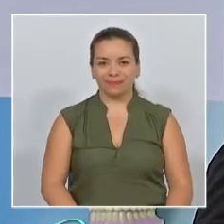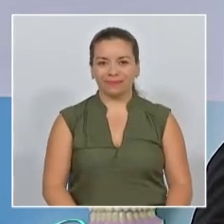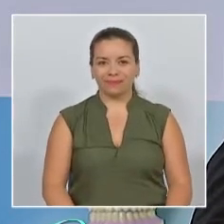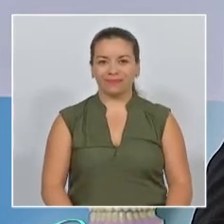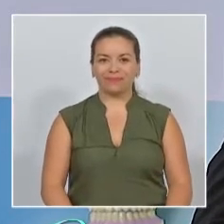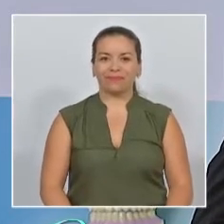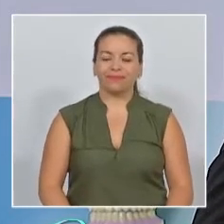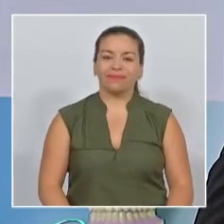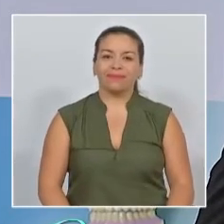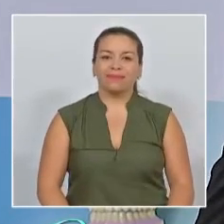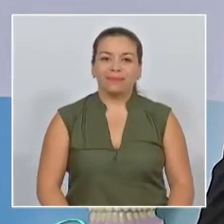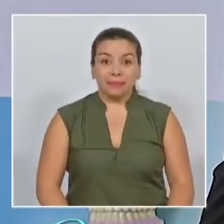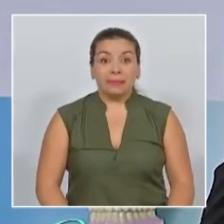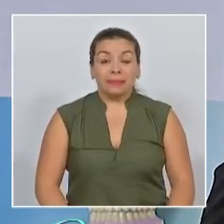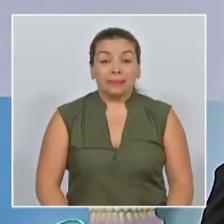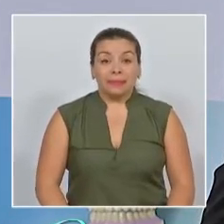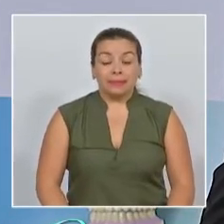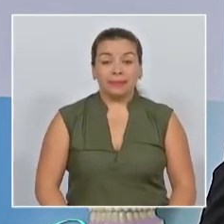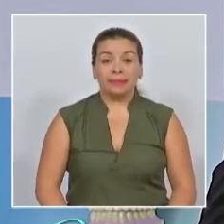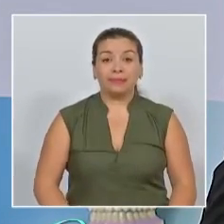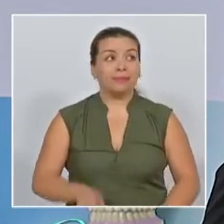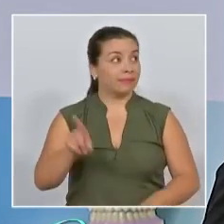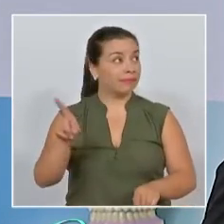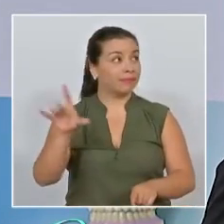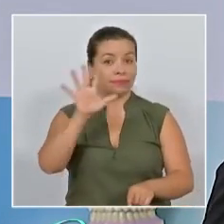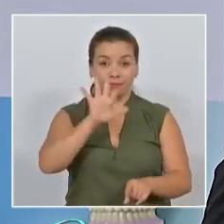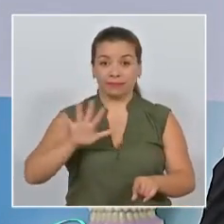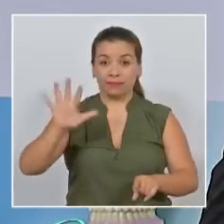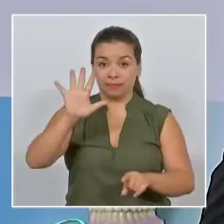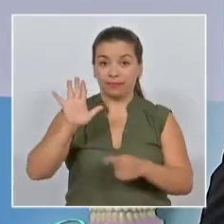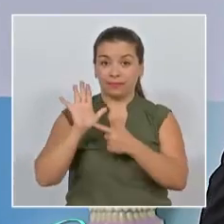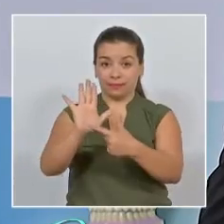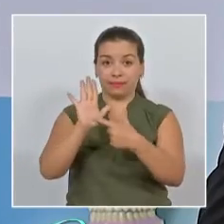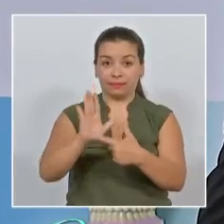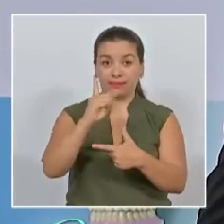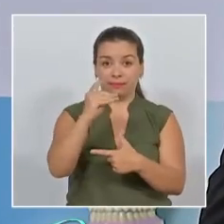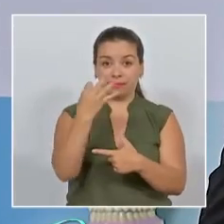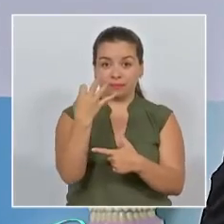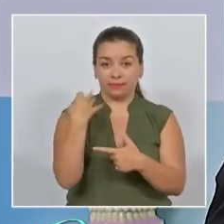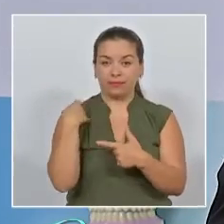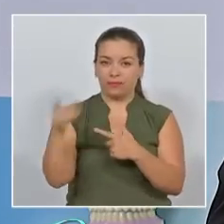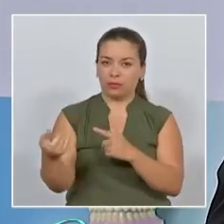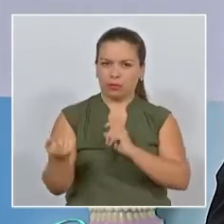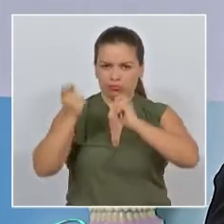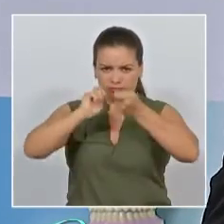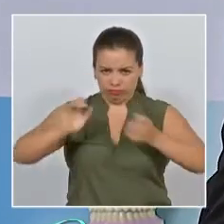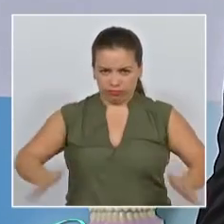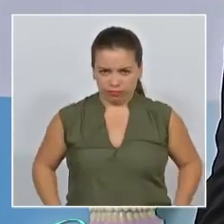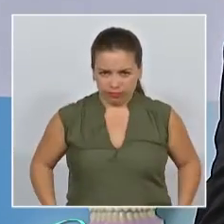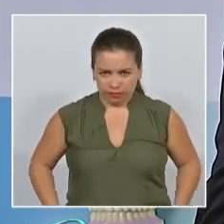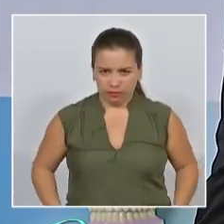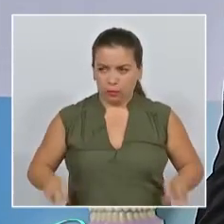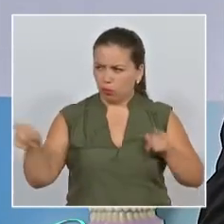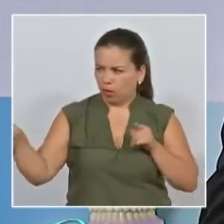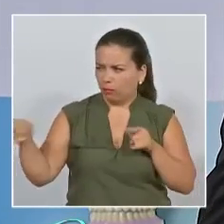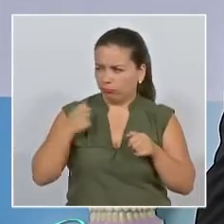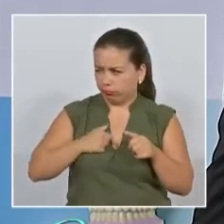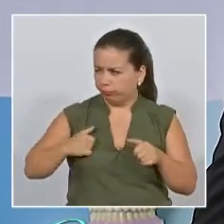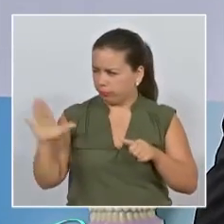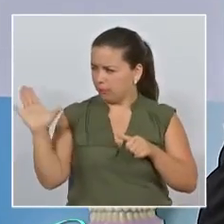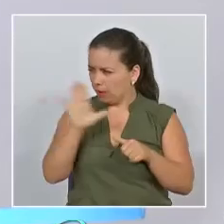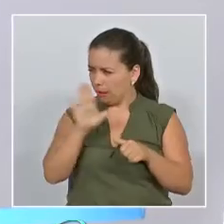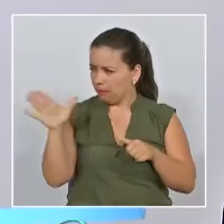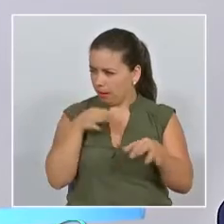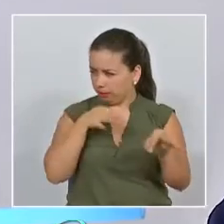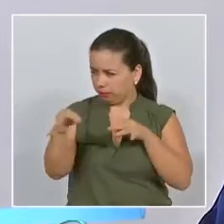Bueno, creo que sí tenemos unas imágenes en 3D de un trasplante de cadera y sobre esas imágenes usted nos va haciendo unas